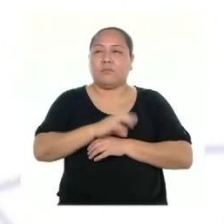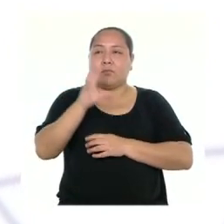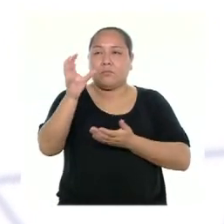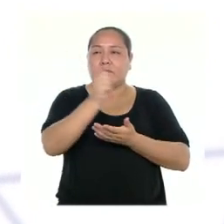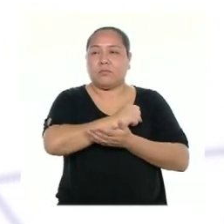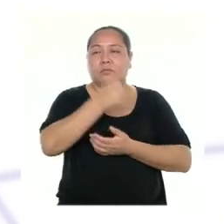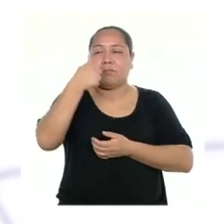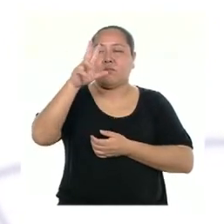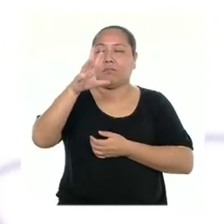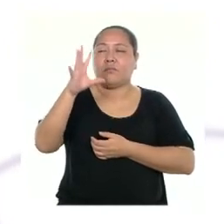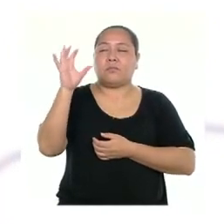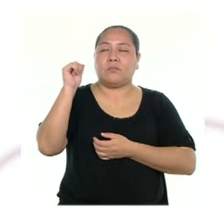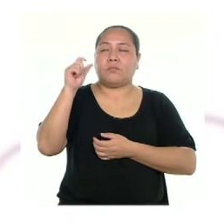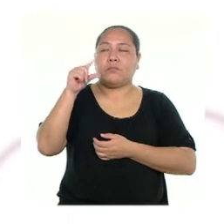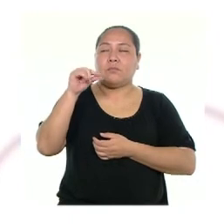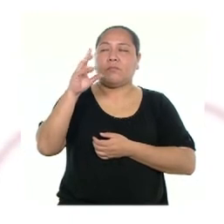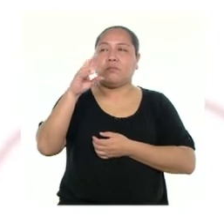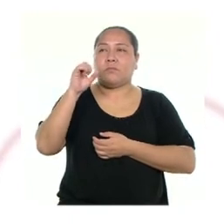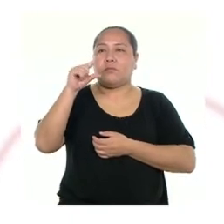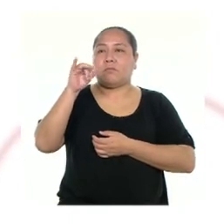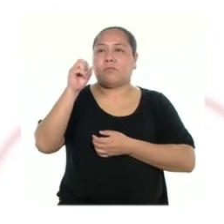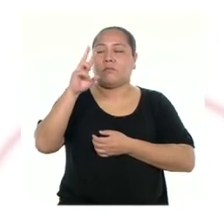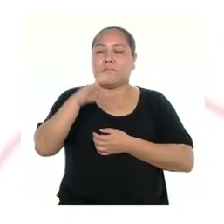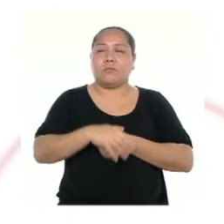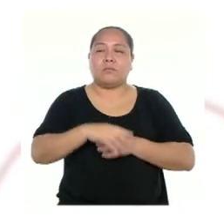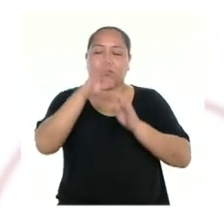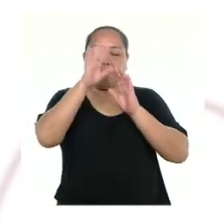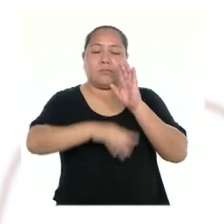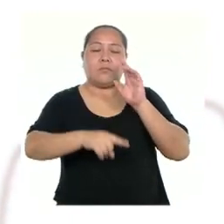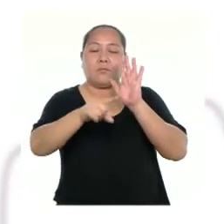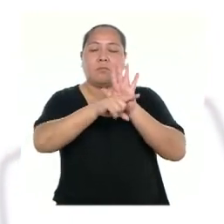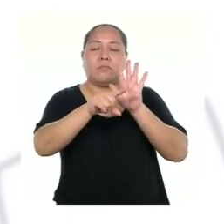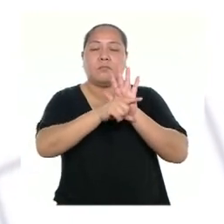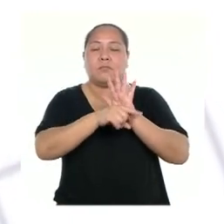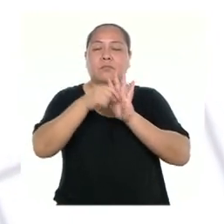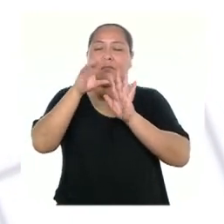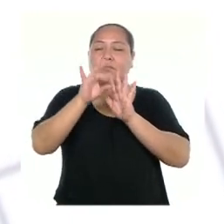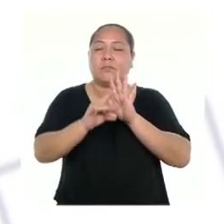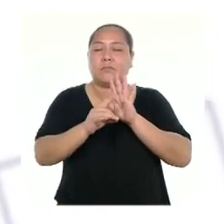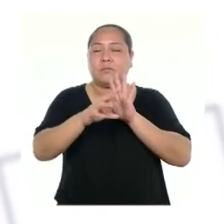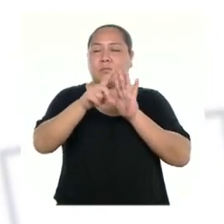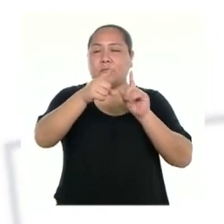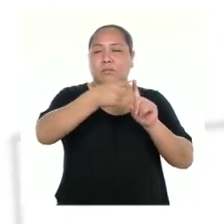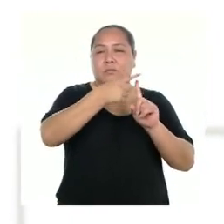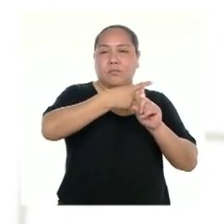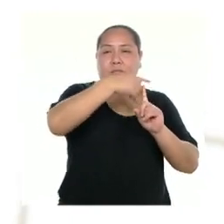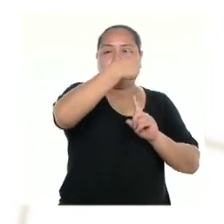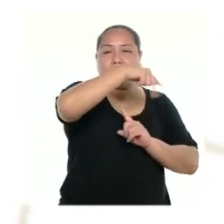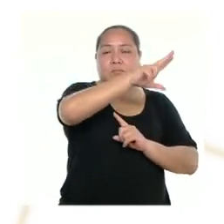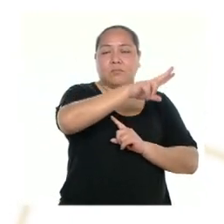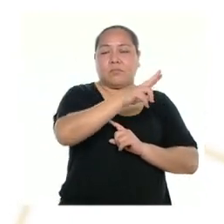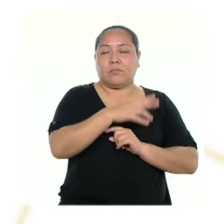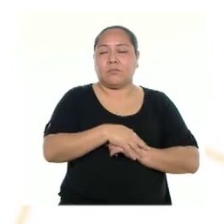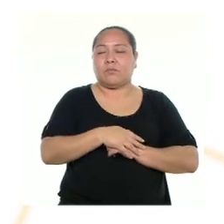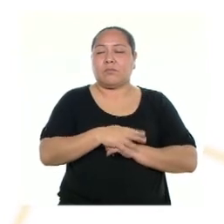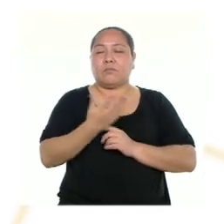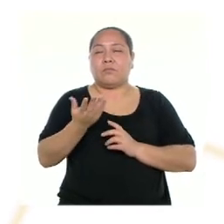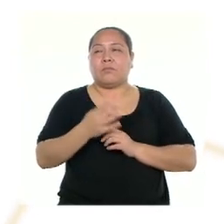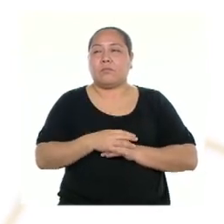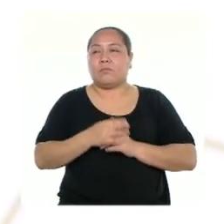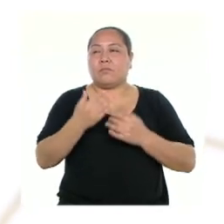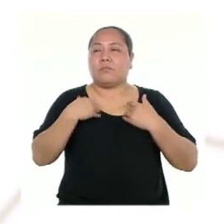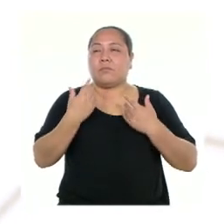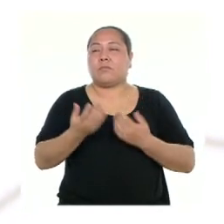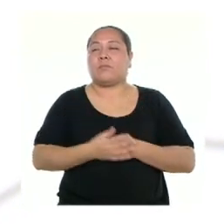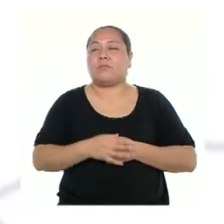agregar. Y eso lo podemos representar con menos 8 y más 13 respectivamente. Es decir,